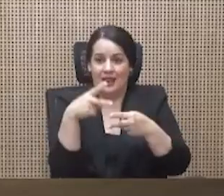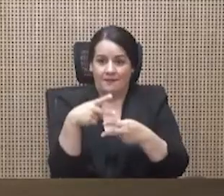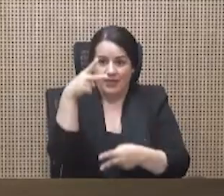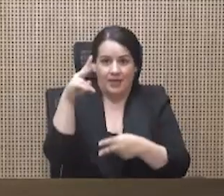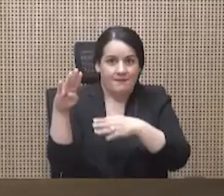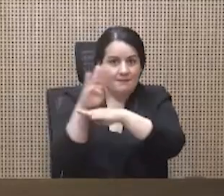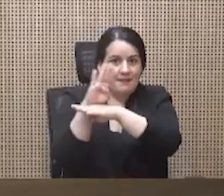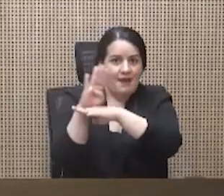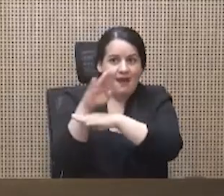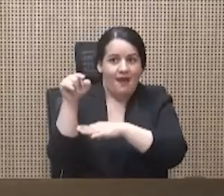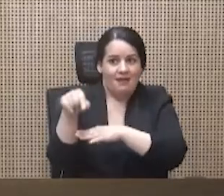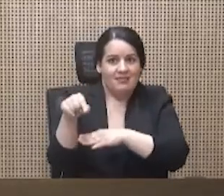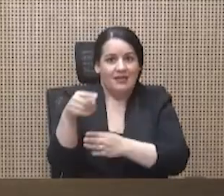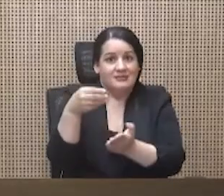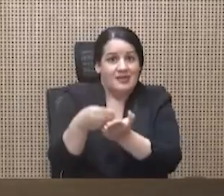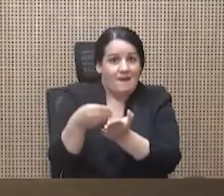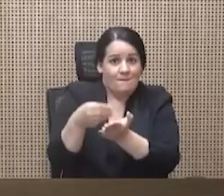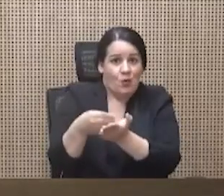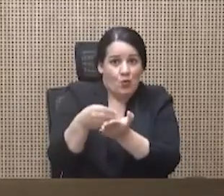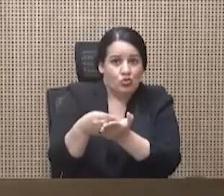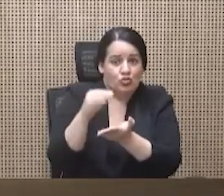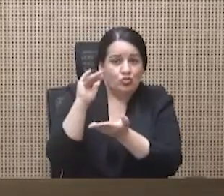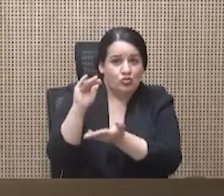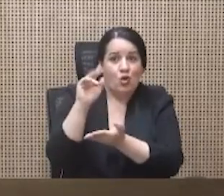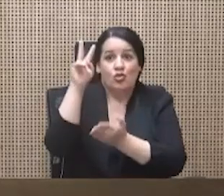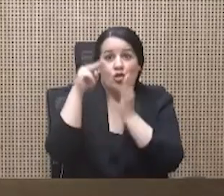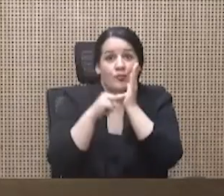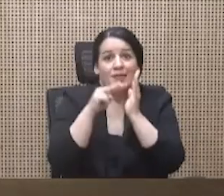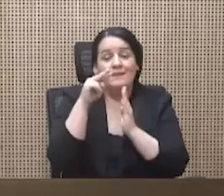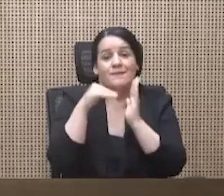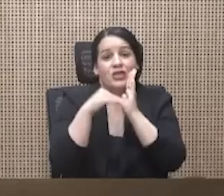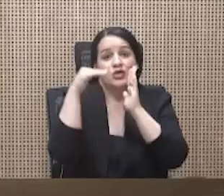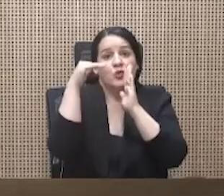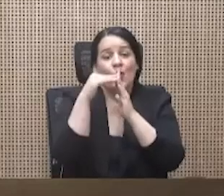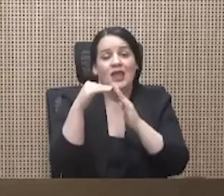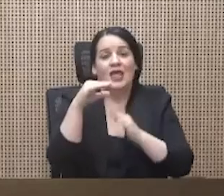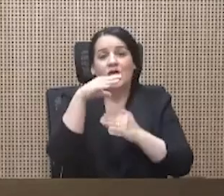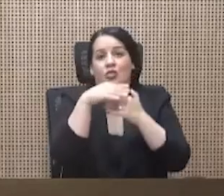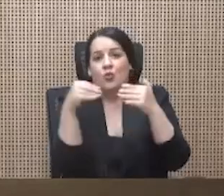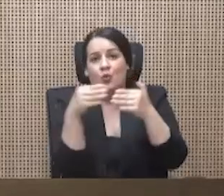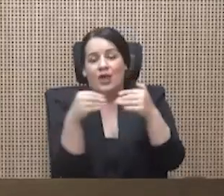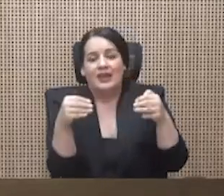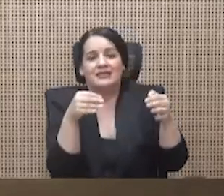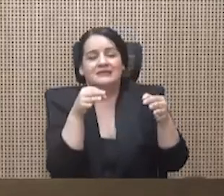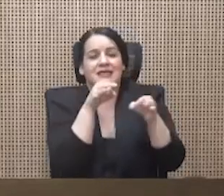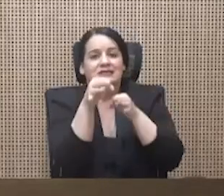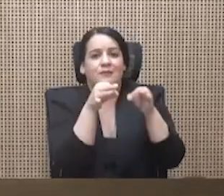bancos. De ese monto, solo 2,000 millones de dólares se explican por